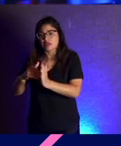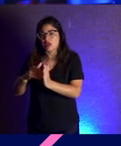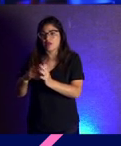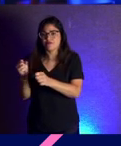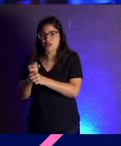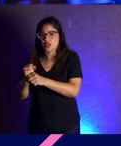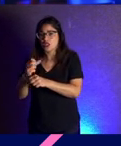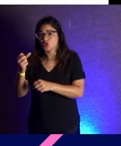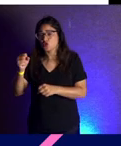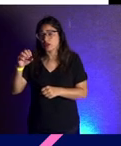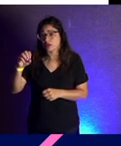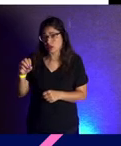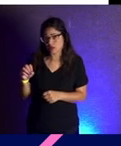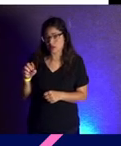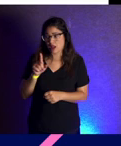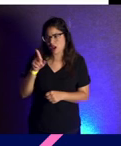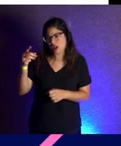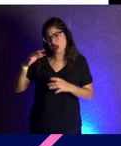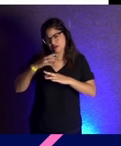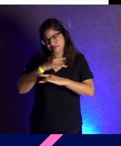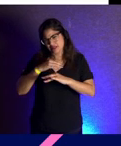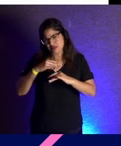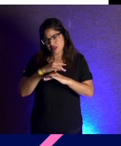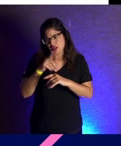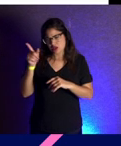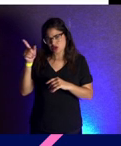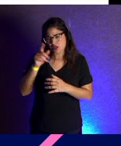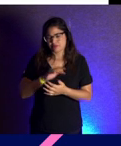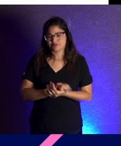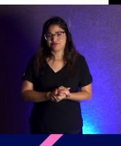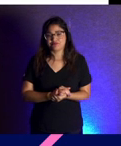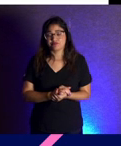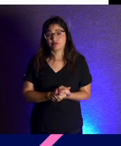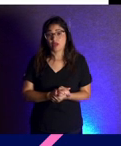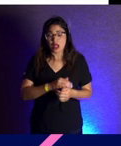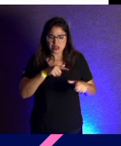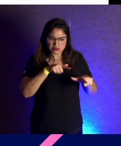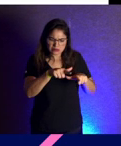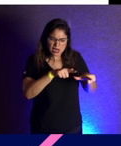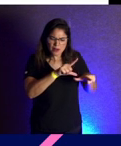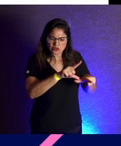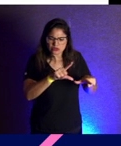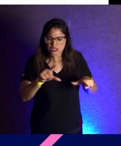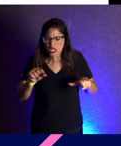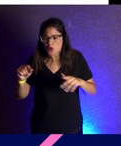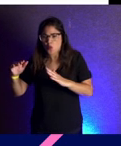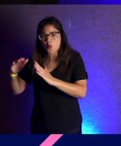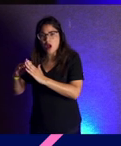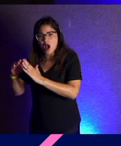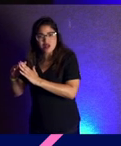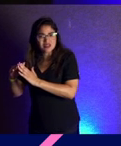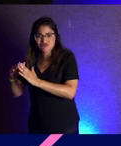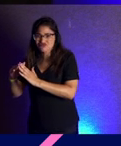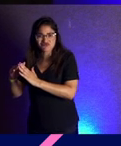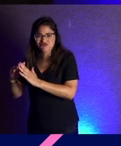Salió de su función en el fondo de la ciudad. Su cuota es también la utilización de la estimación de la más